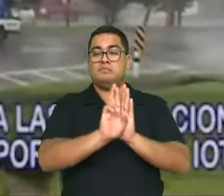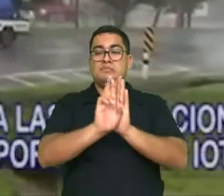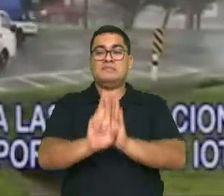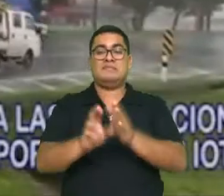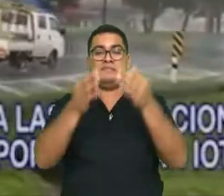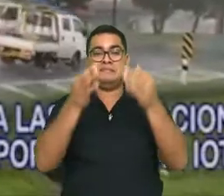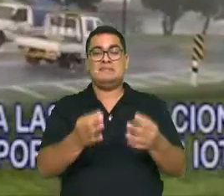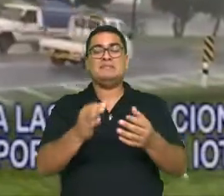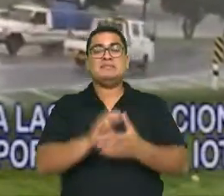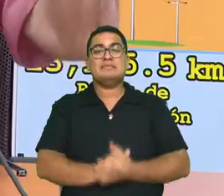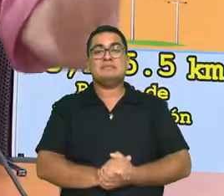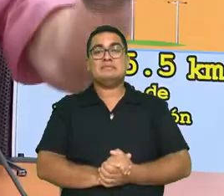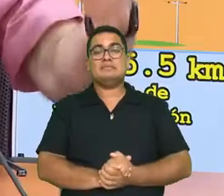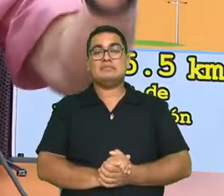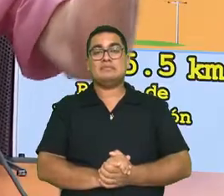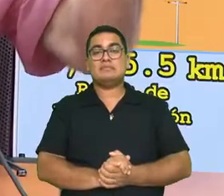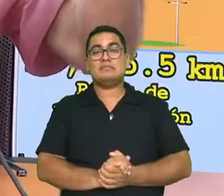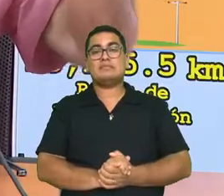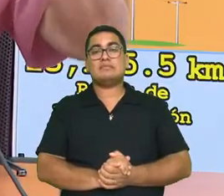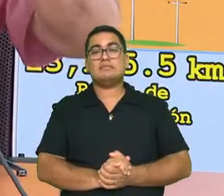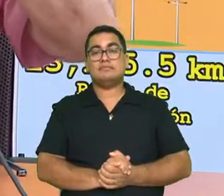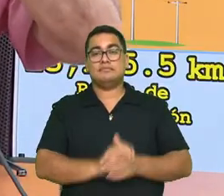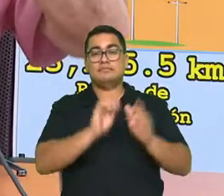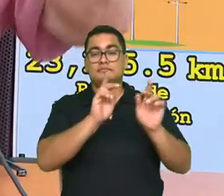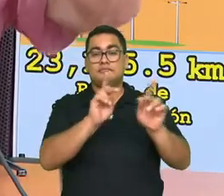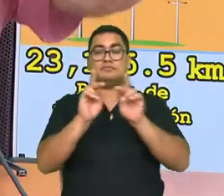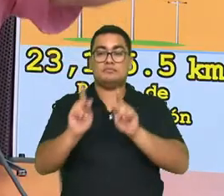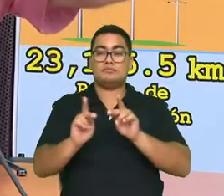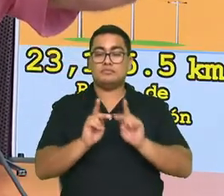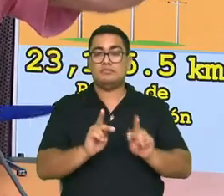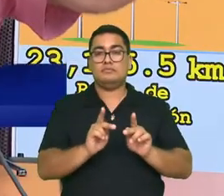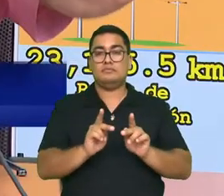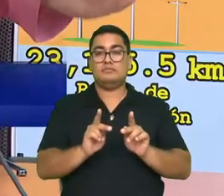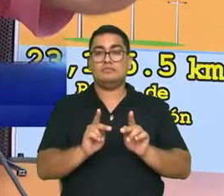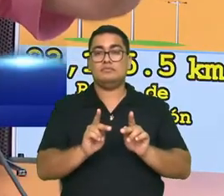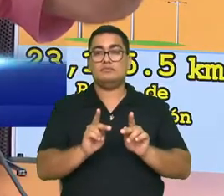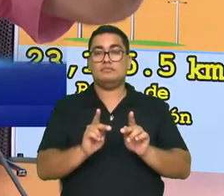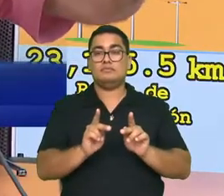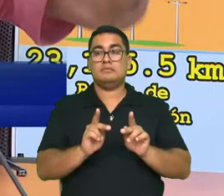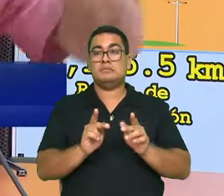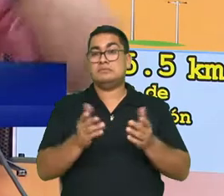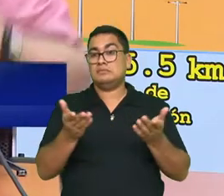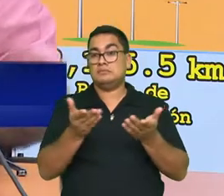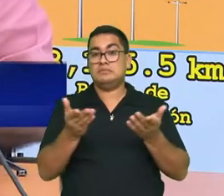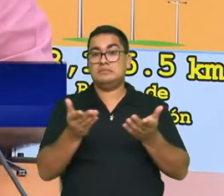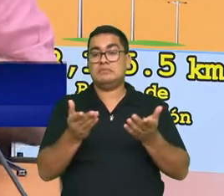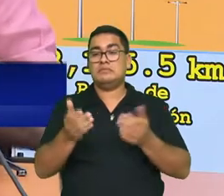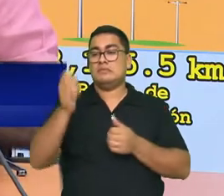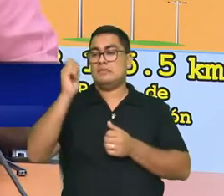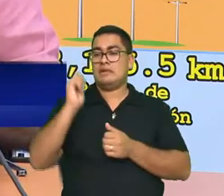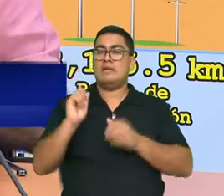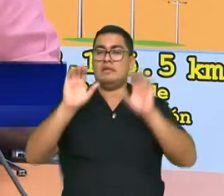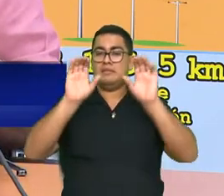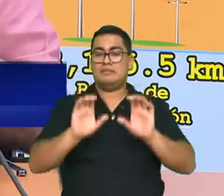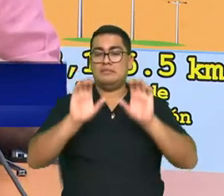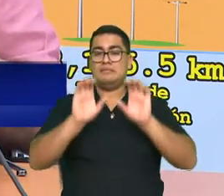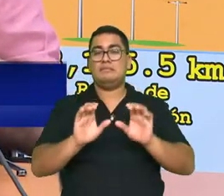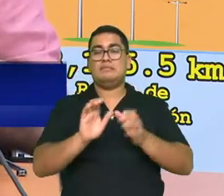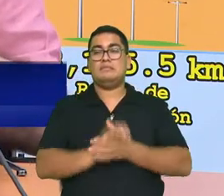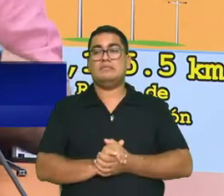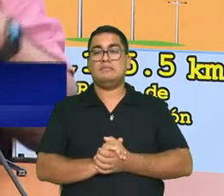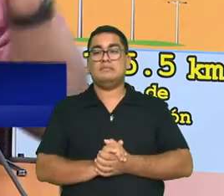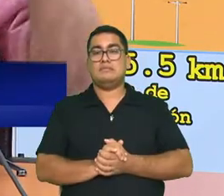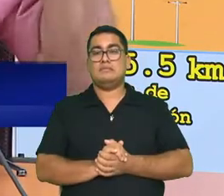inmediata. Todo el personal está permanente, más bien el día de ayer en la tarde,